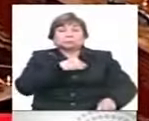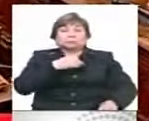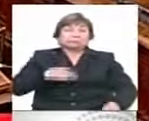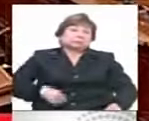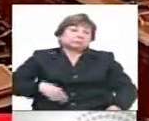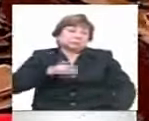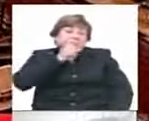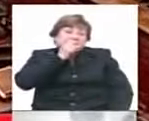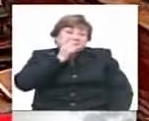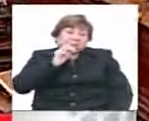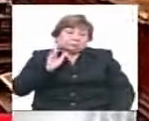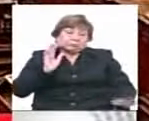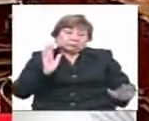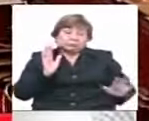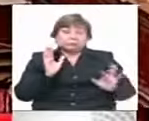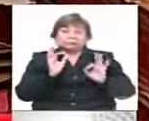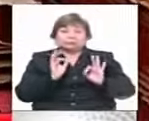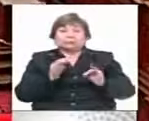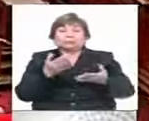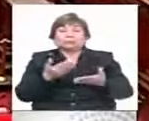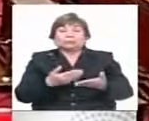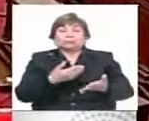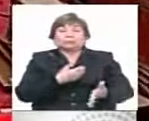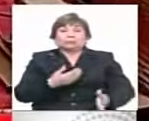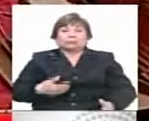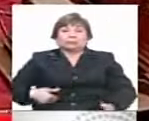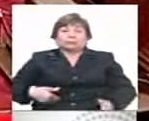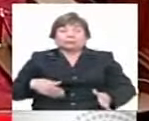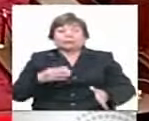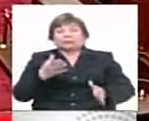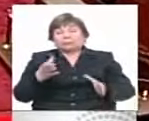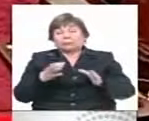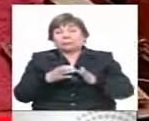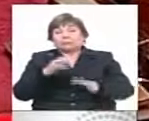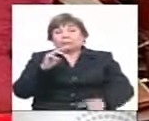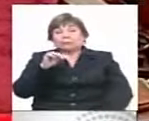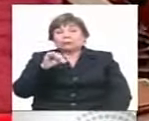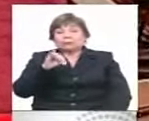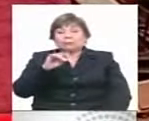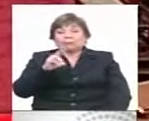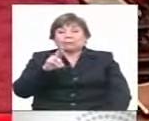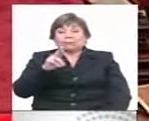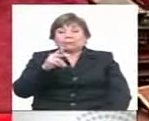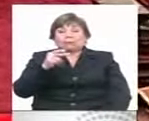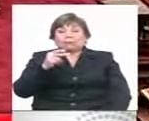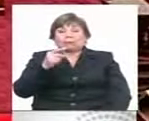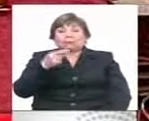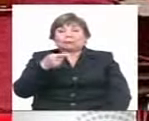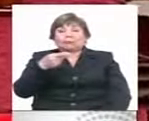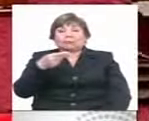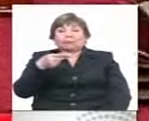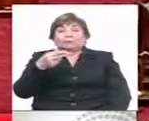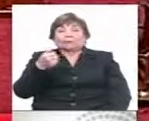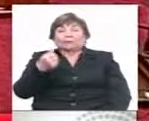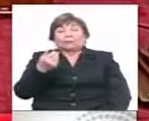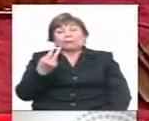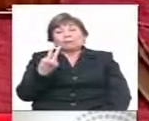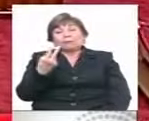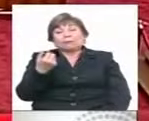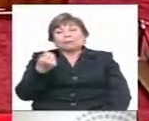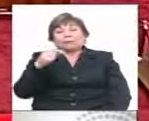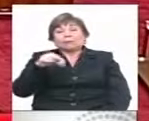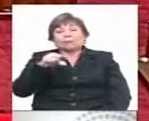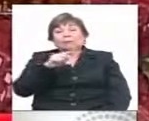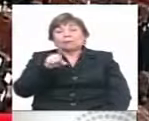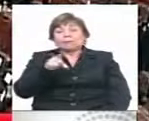palabra también, según lo disponga la presidenta del Consejo de Ministros, Mirta Vázquez, y seguidamente pues se hará la votación. Recordar